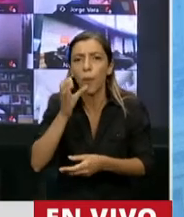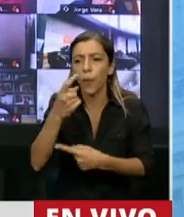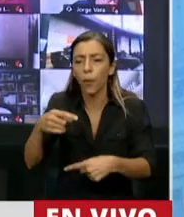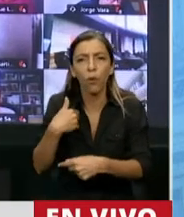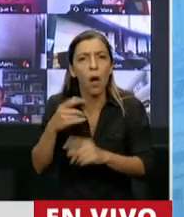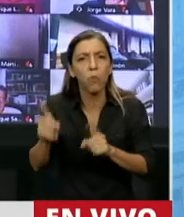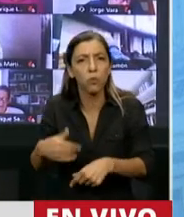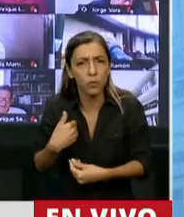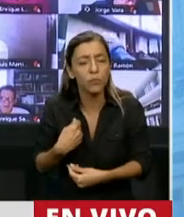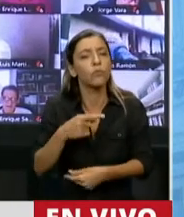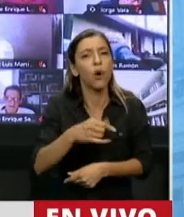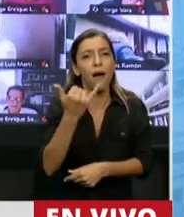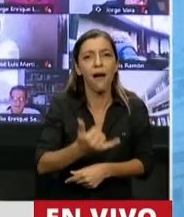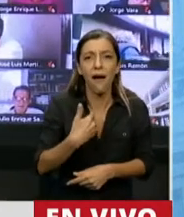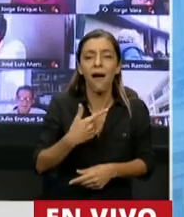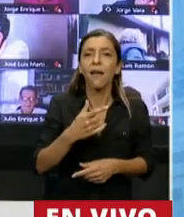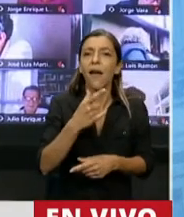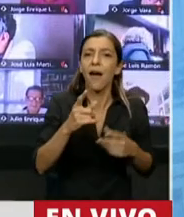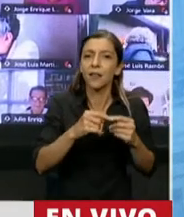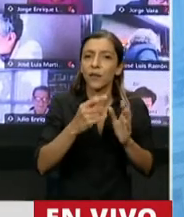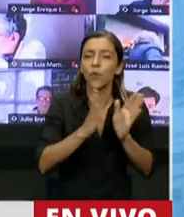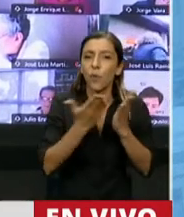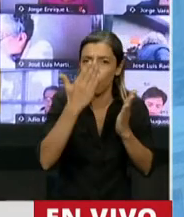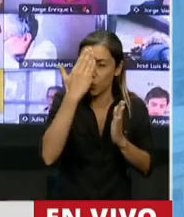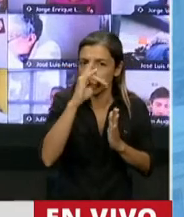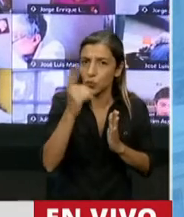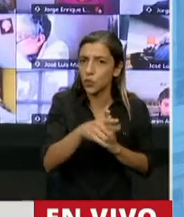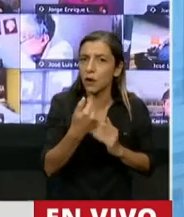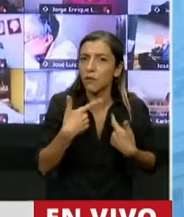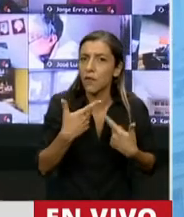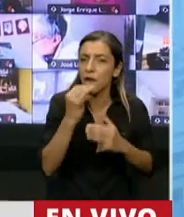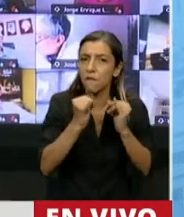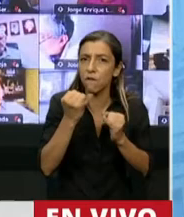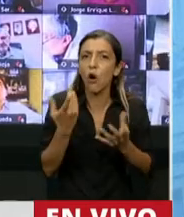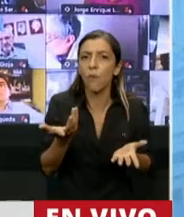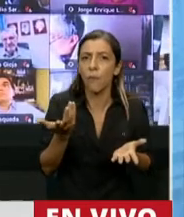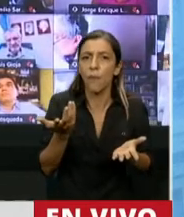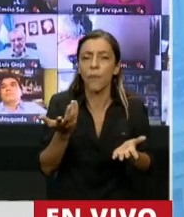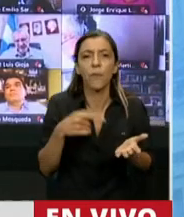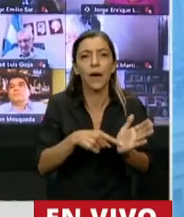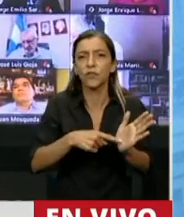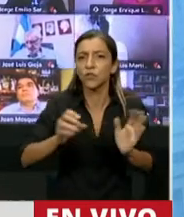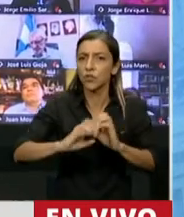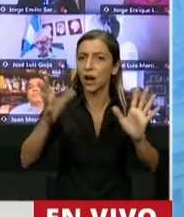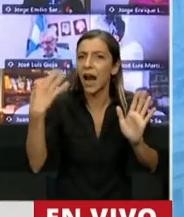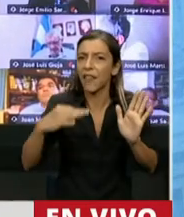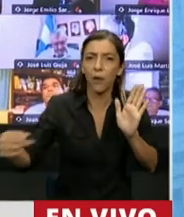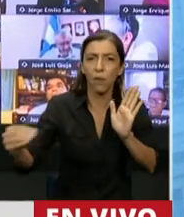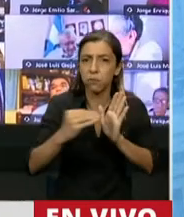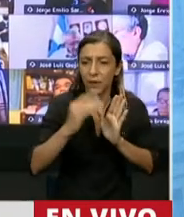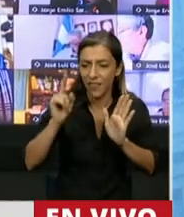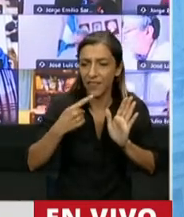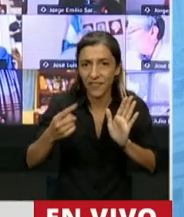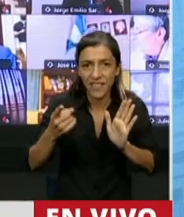Nacional nos da el derecho de exigir que tenemos que contar con toda la información a la hora de poder comprar